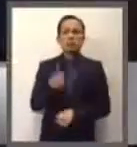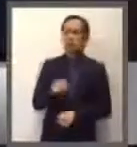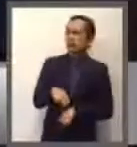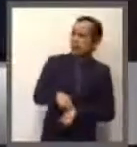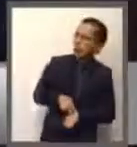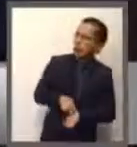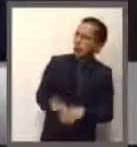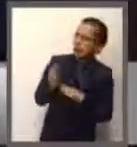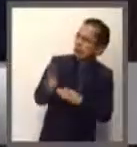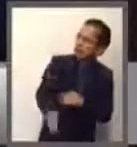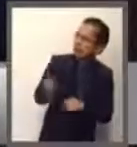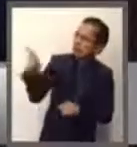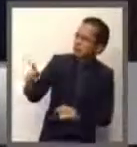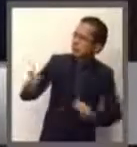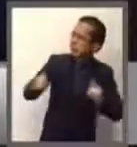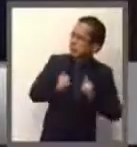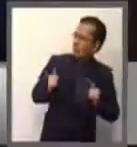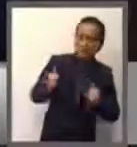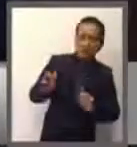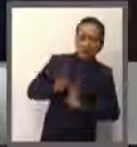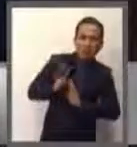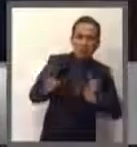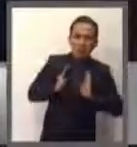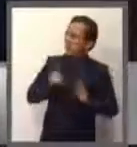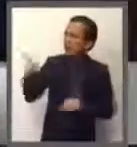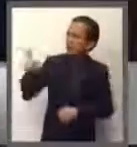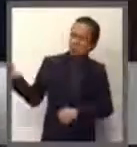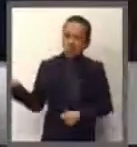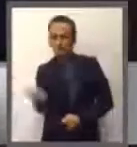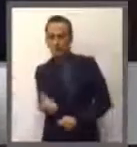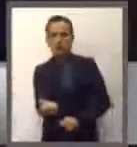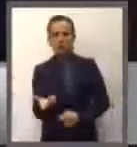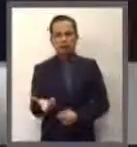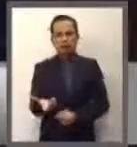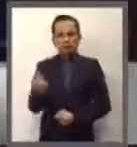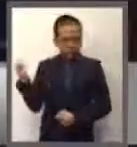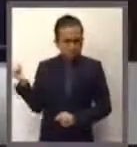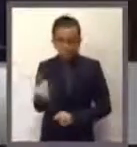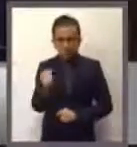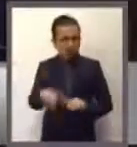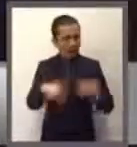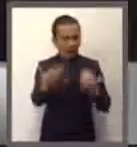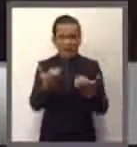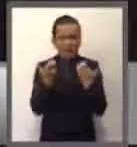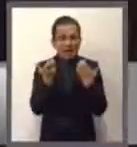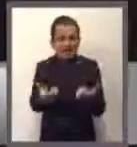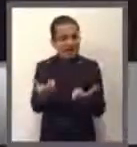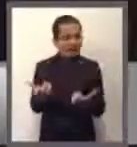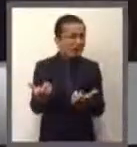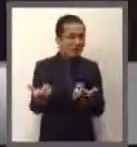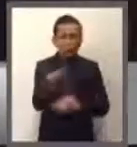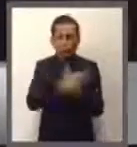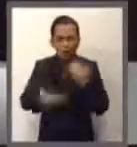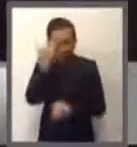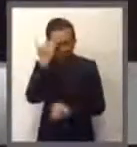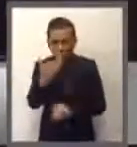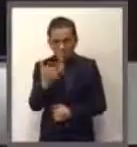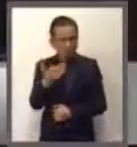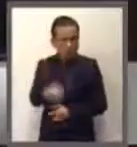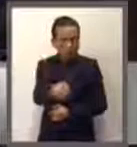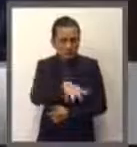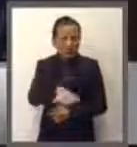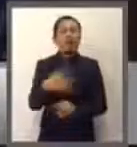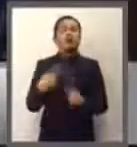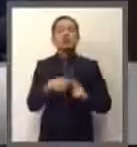Fuerzas Armadas y llevarlos a ellos, sí, al riesgo de estar todo el tiempo en las calles cuando los que tienen que estar ahí